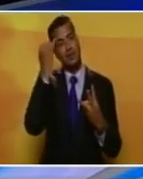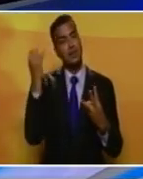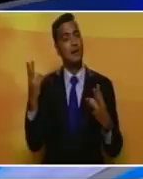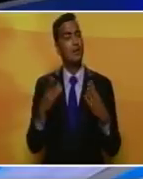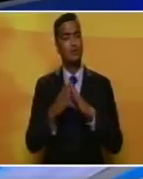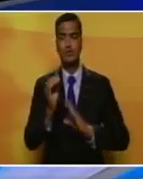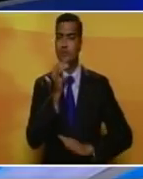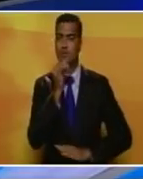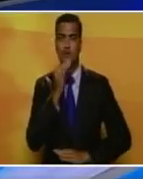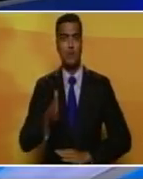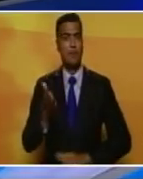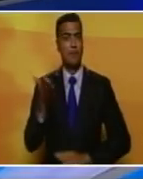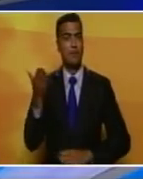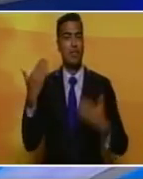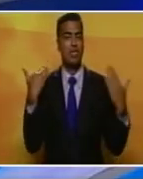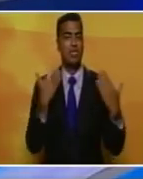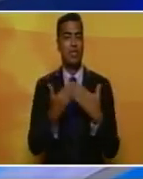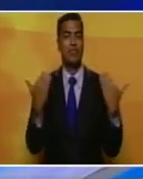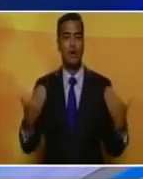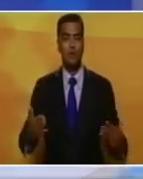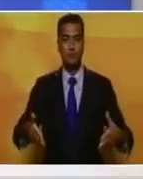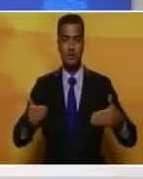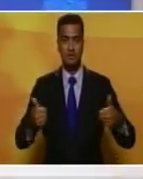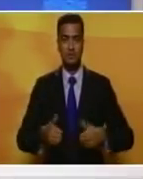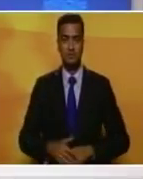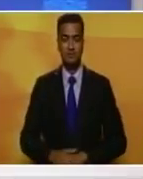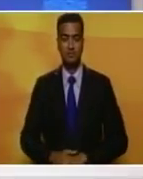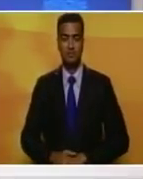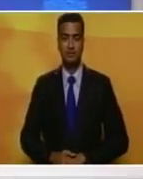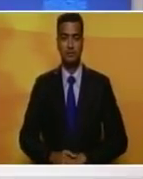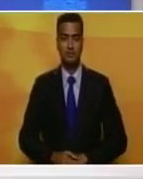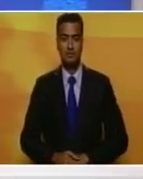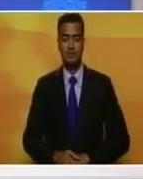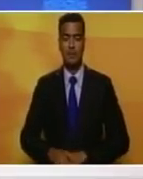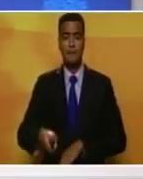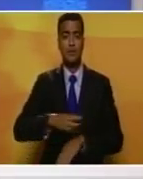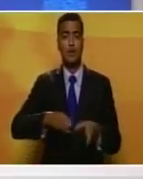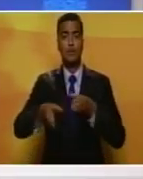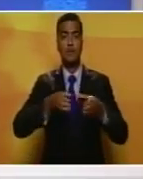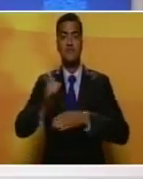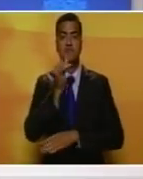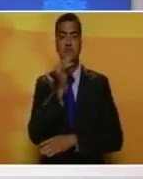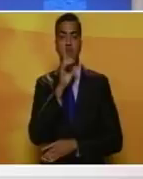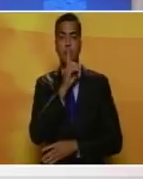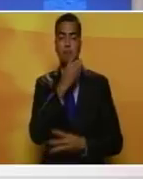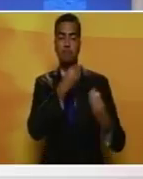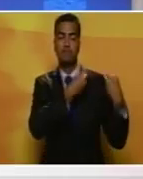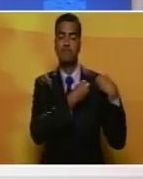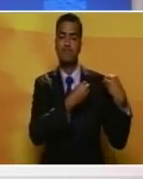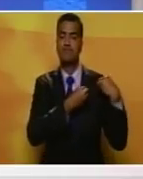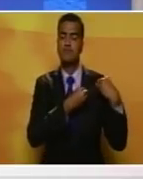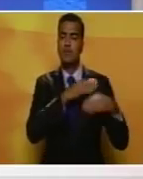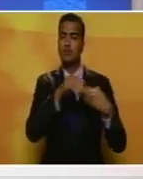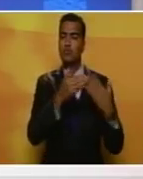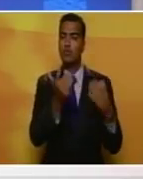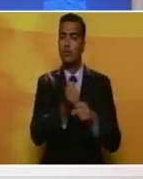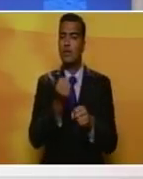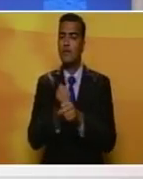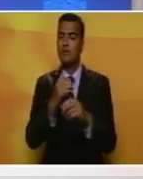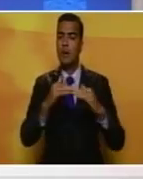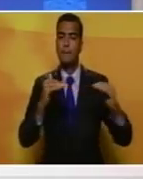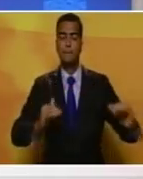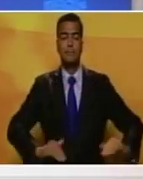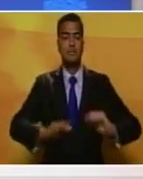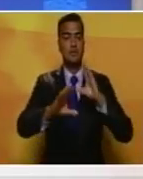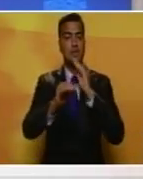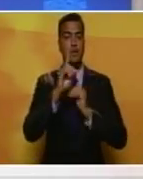inicio a las informaciones con todos los detalles. Y así comenzamos. El ministro de Comunicación e Información y jefe de la delegación del gobierno en la mesa de